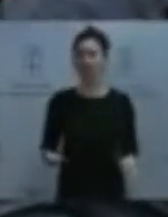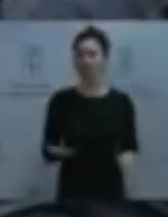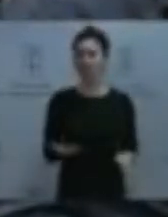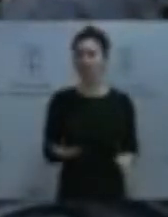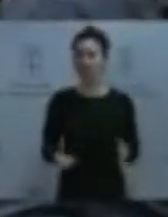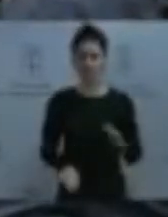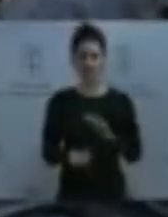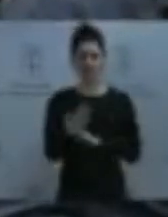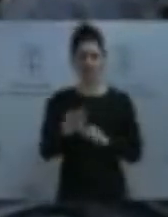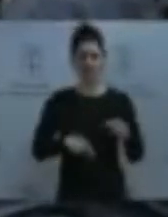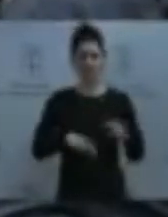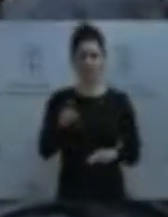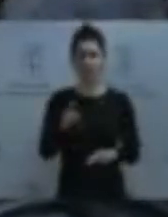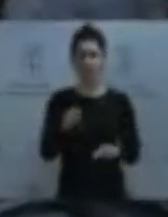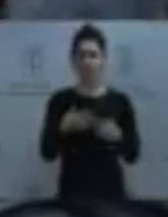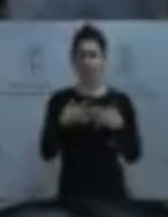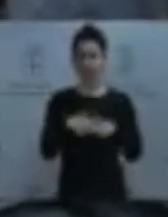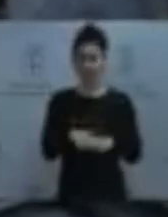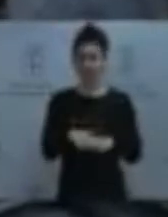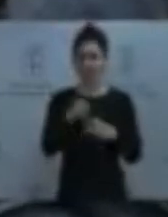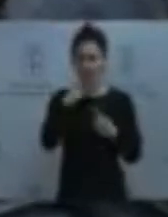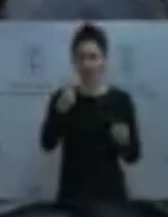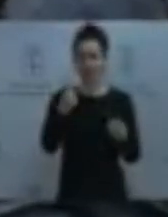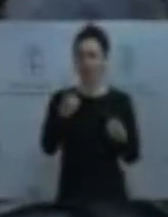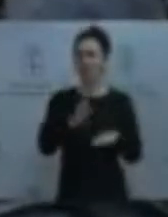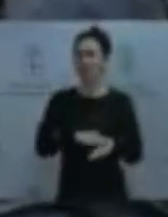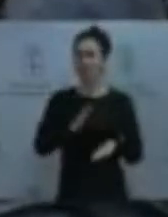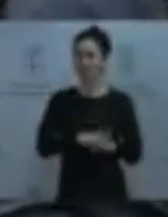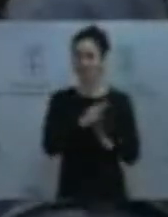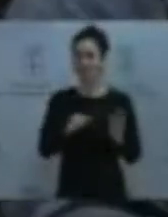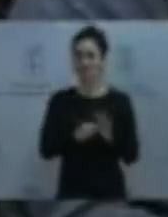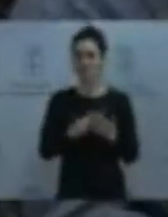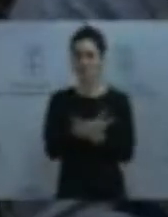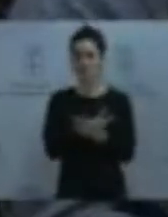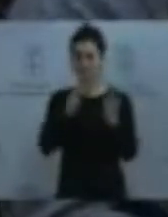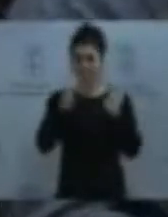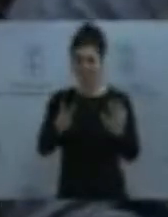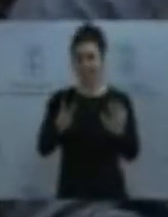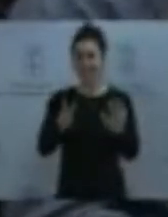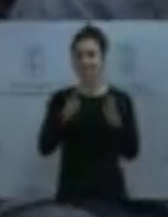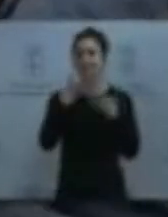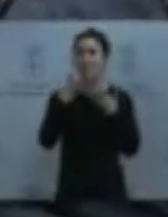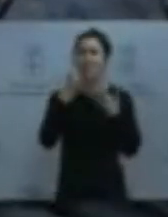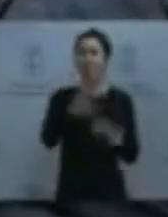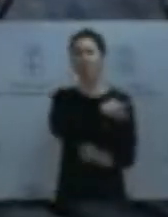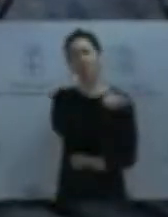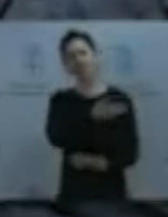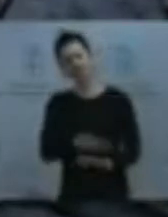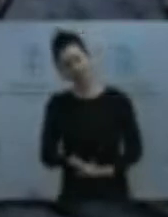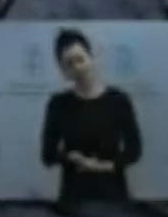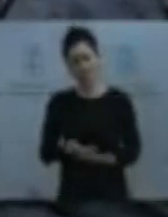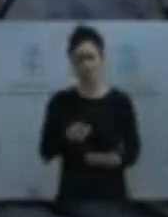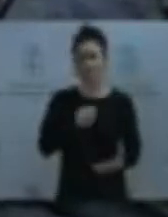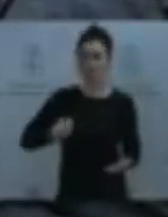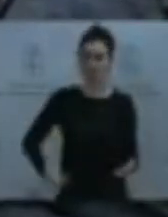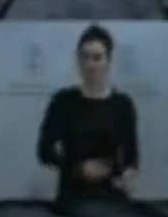primer momento, en el año 2007. ¿Por qué ustedes han tardado 10 años hasta que Podemos les viene aquí a decir, les advierte que